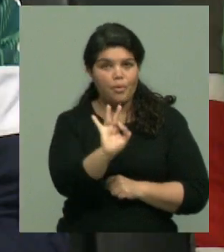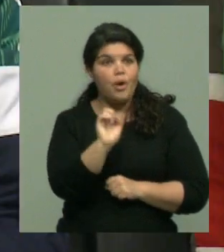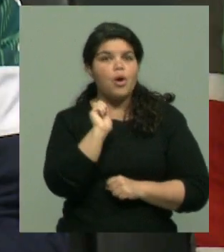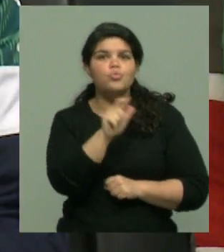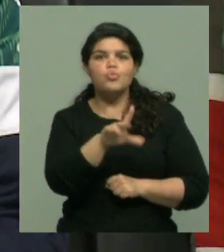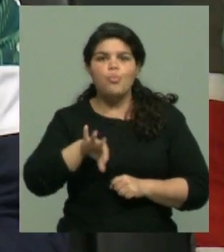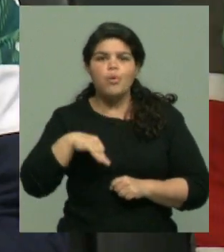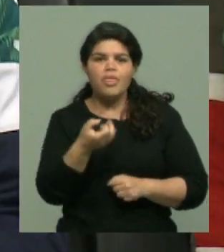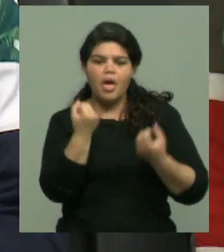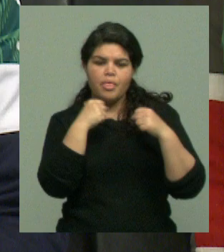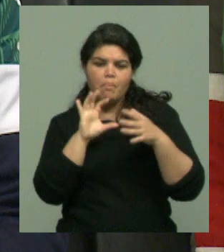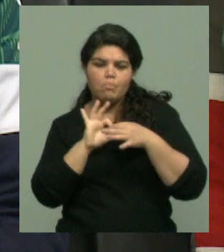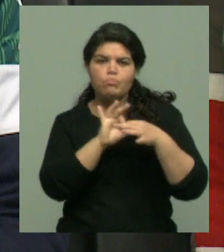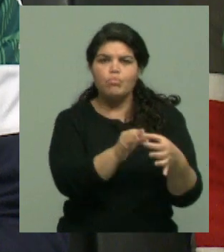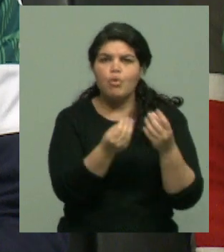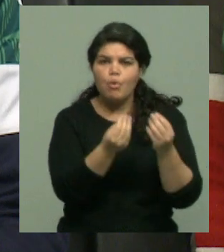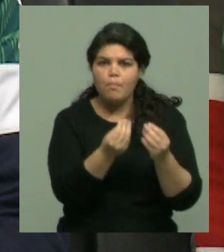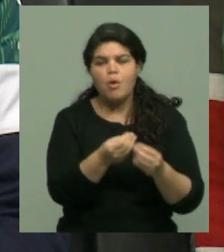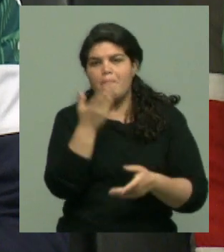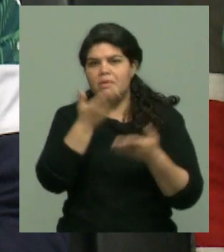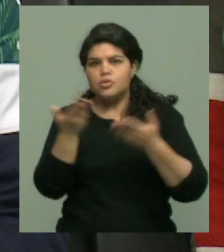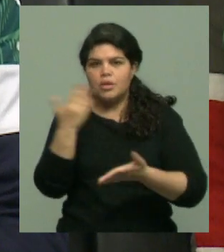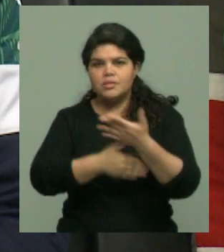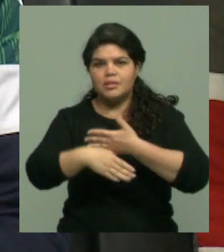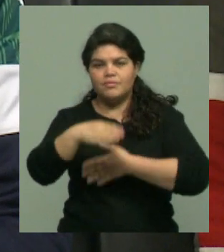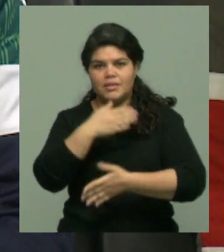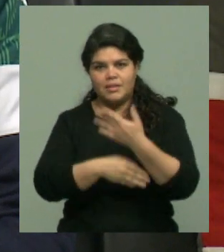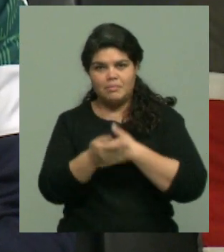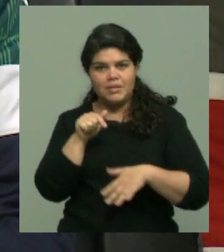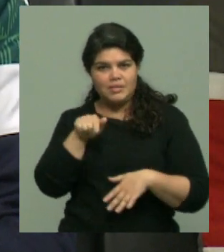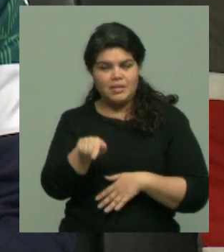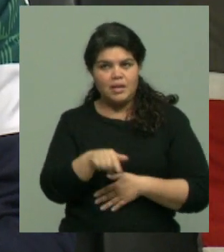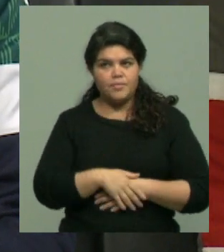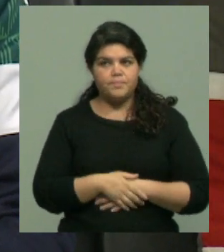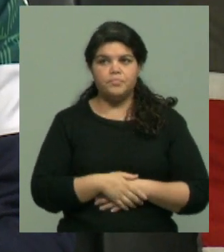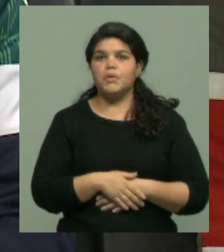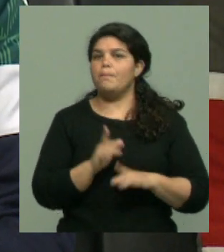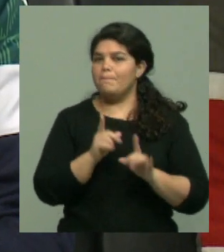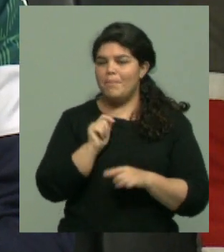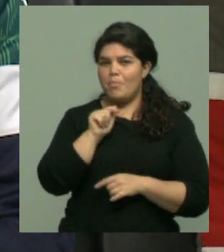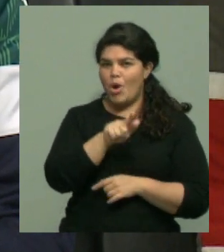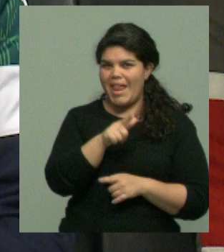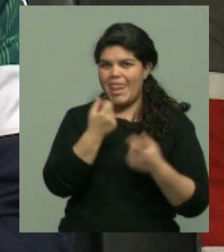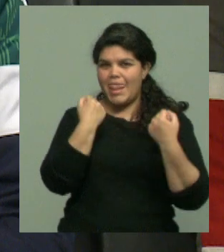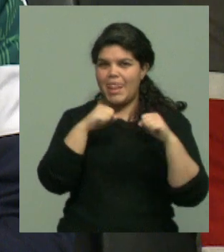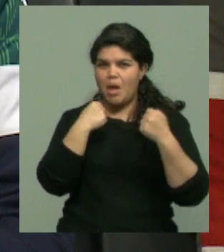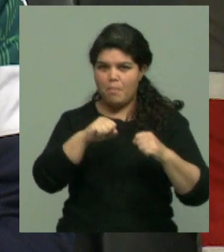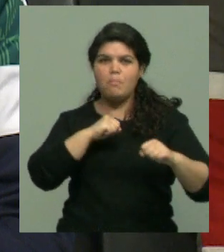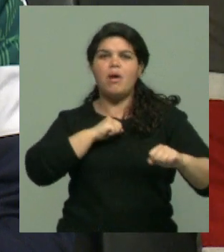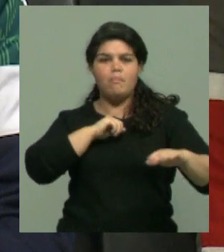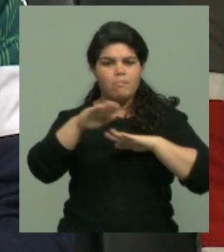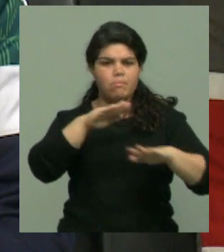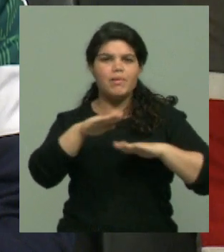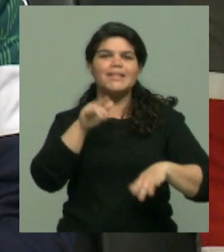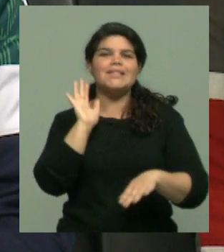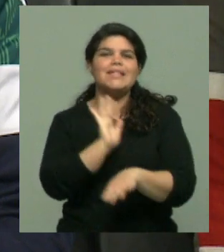bueno, en el caso, en general en el karate, pero puntualmente en el caso de Fernando, esto habla de la disciplina y la constancia